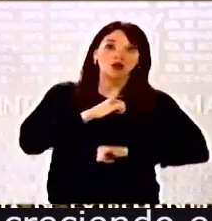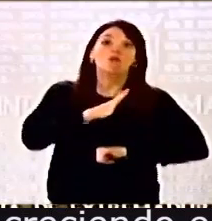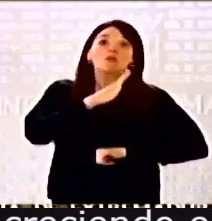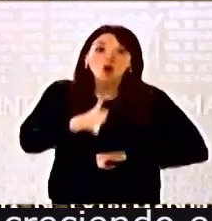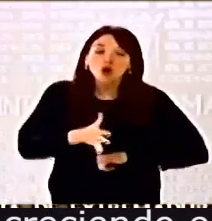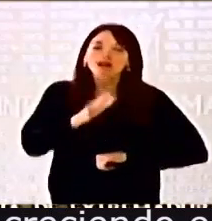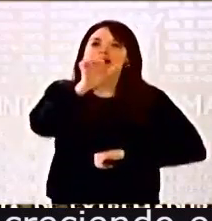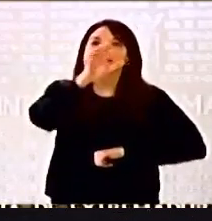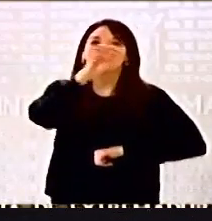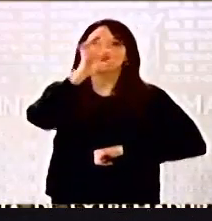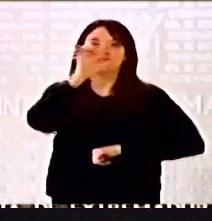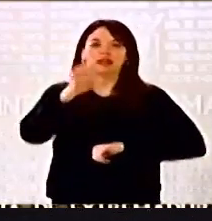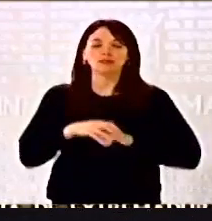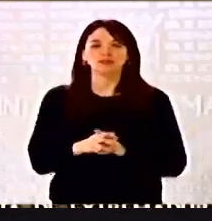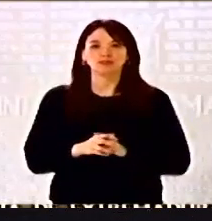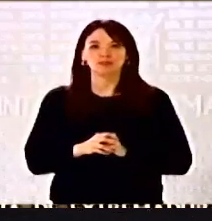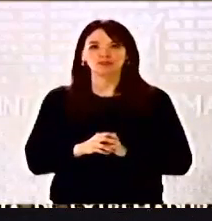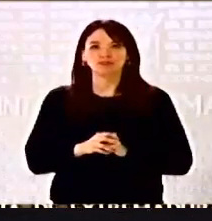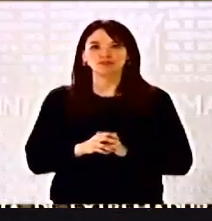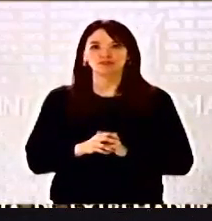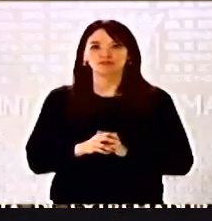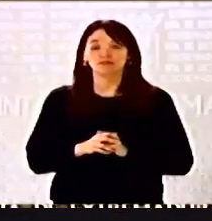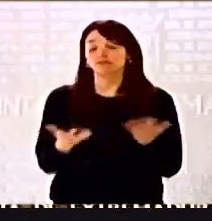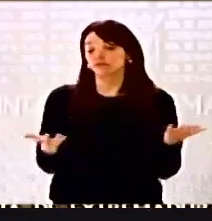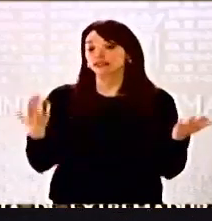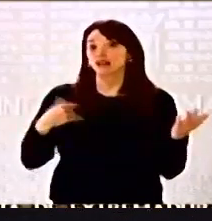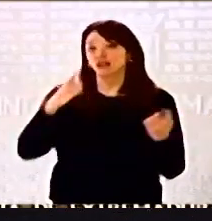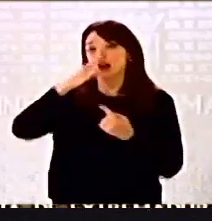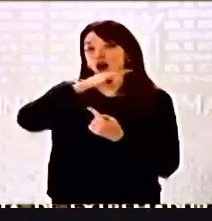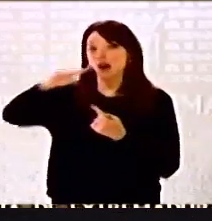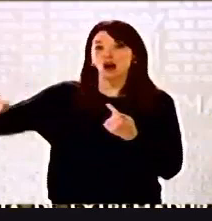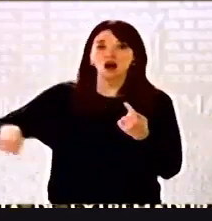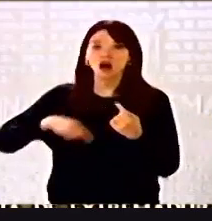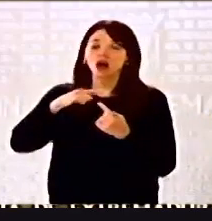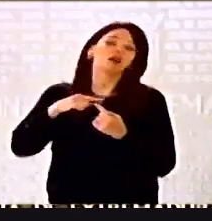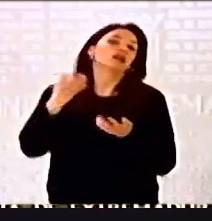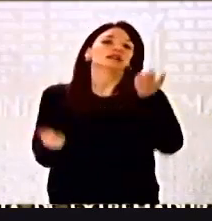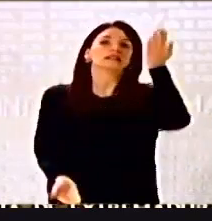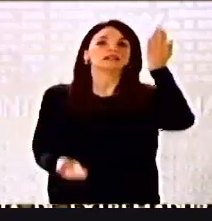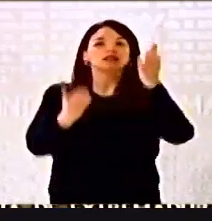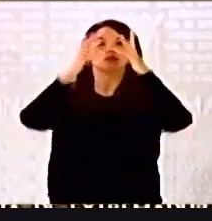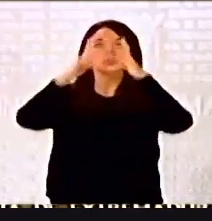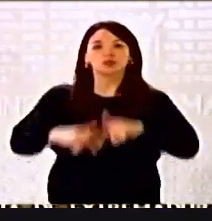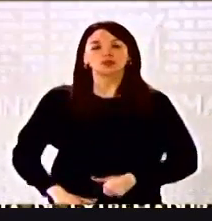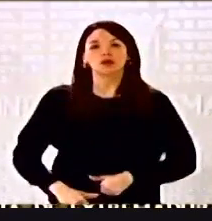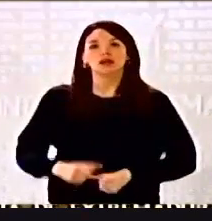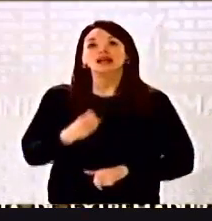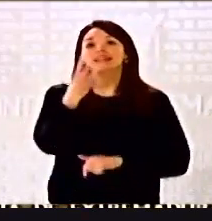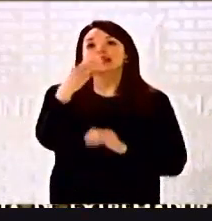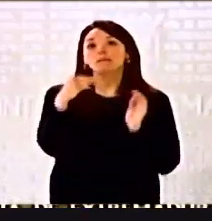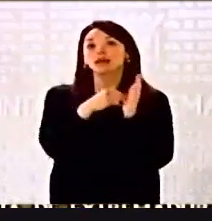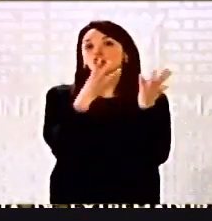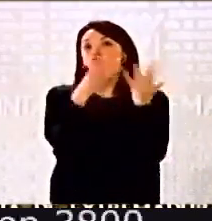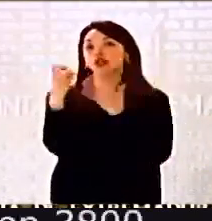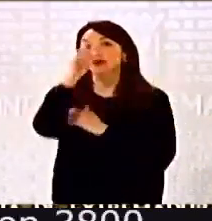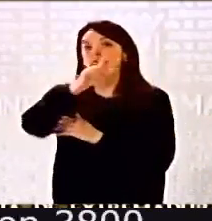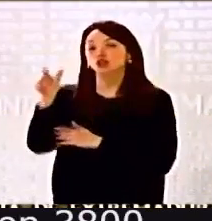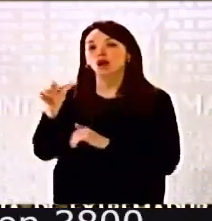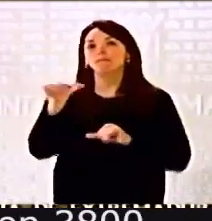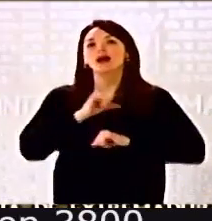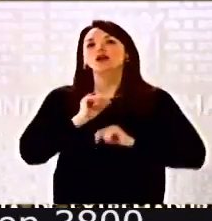En cuanto a la comparativa interanual, el paro sube en 3.800 personas y baja la